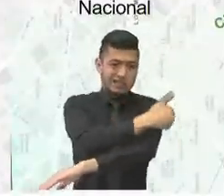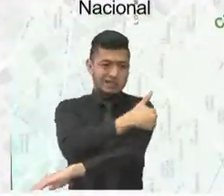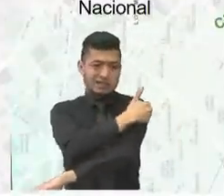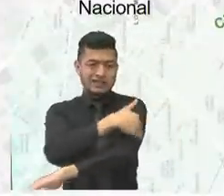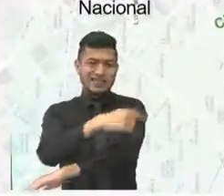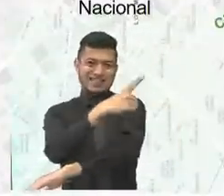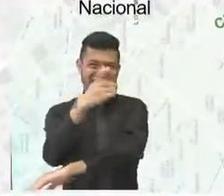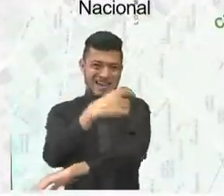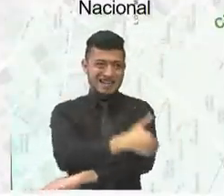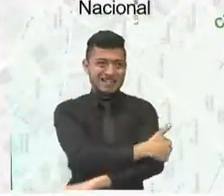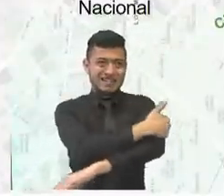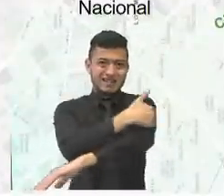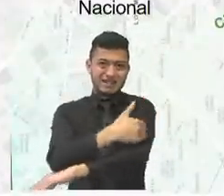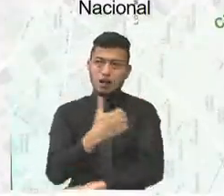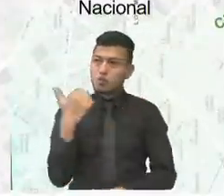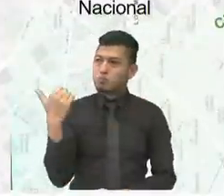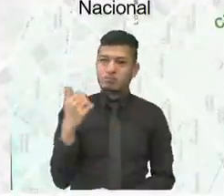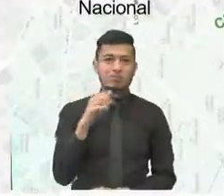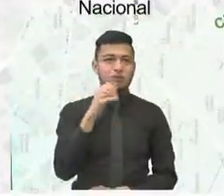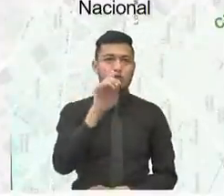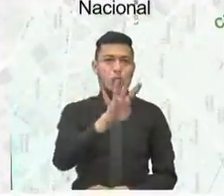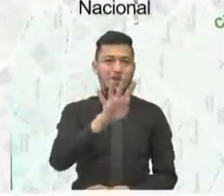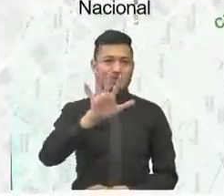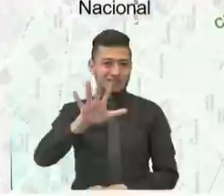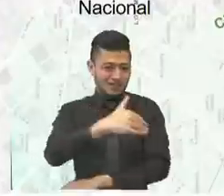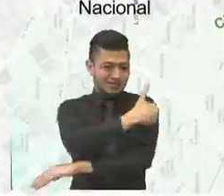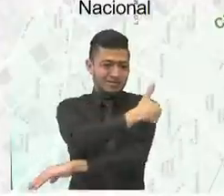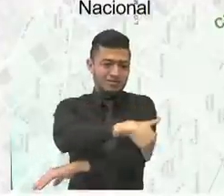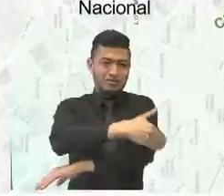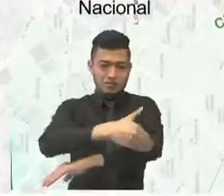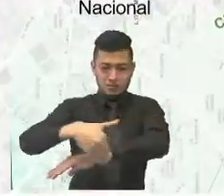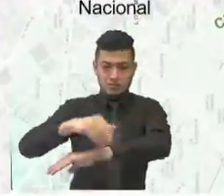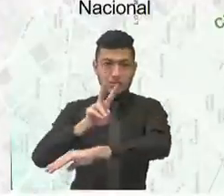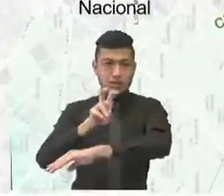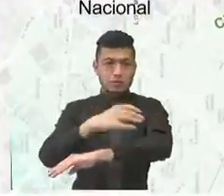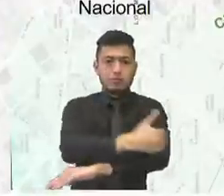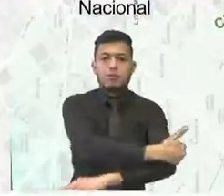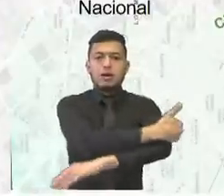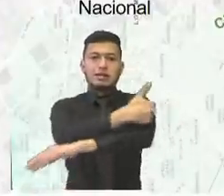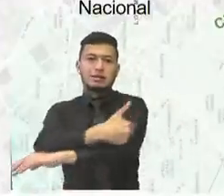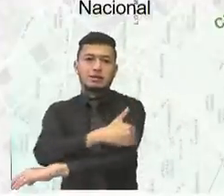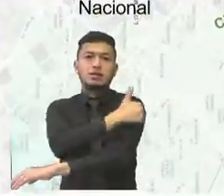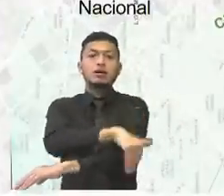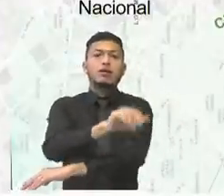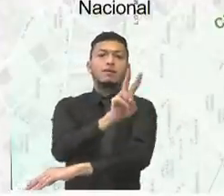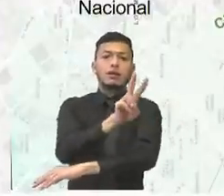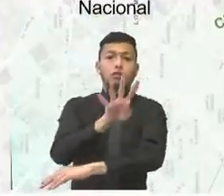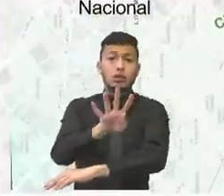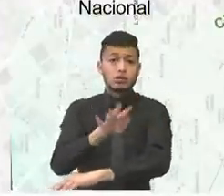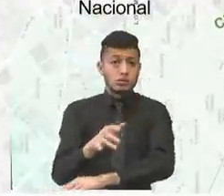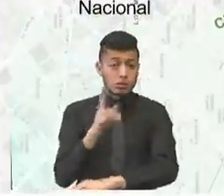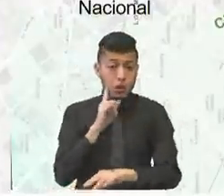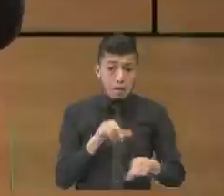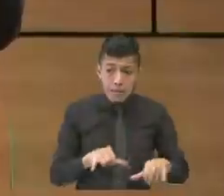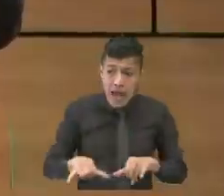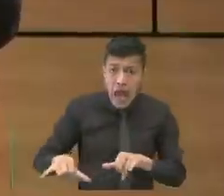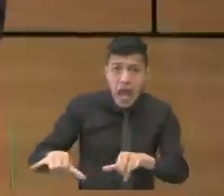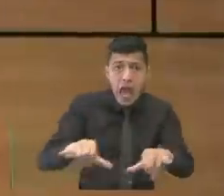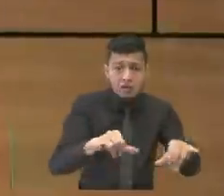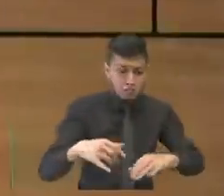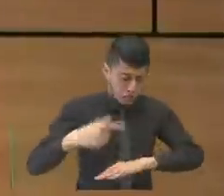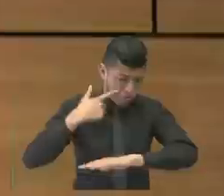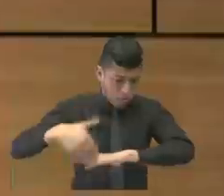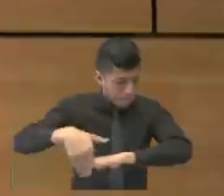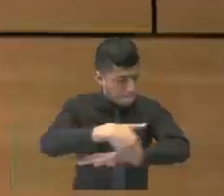la séptima aquí en la 45, o en la 24, fuera igual, porque hace